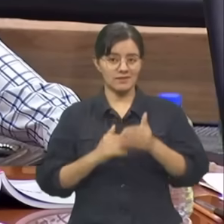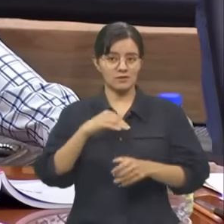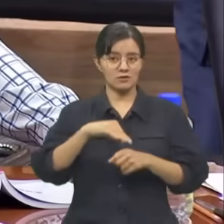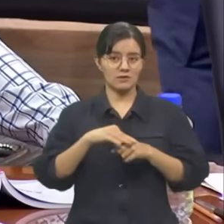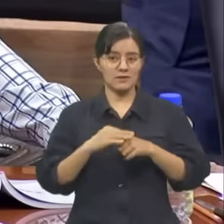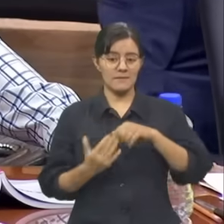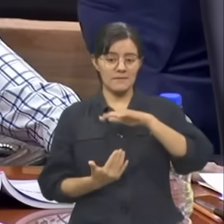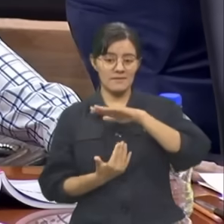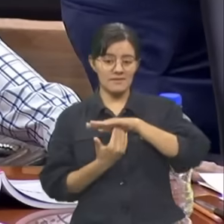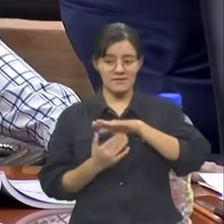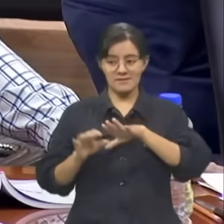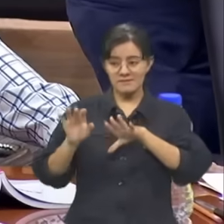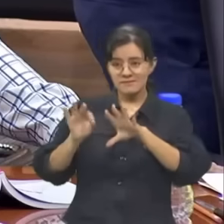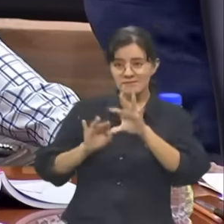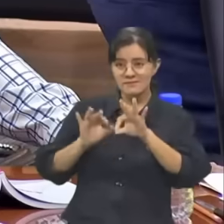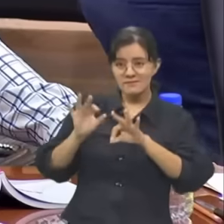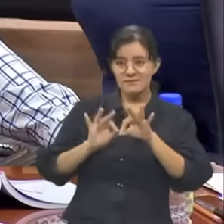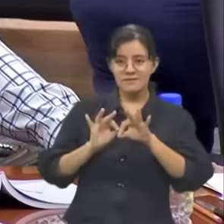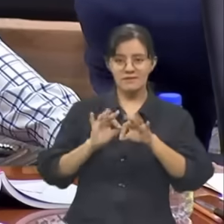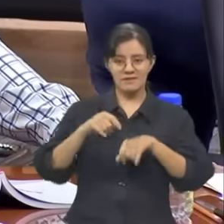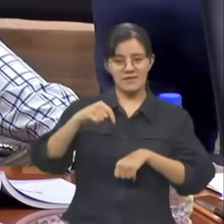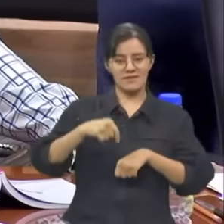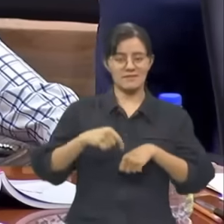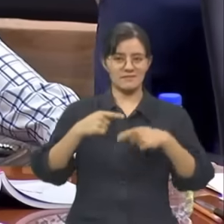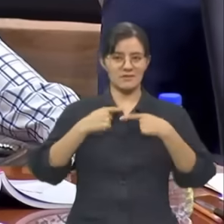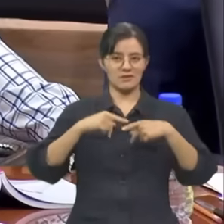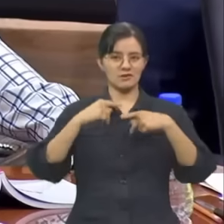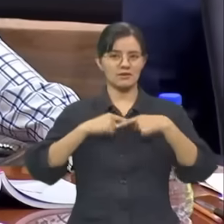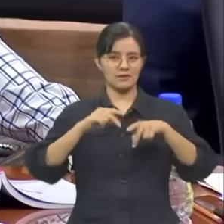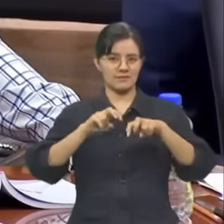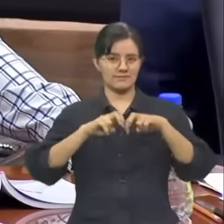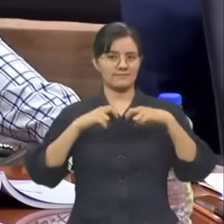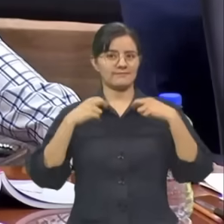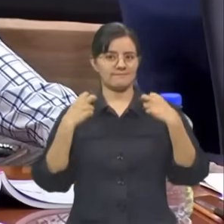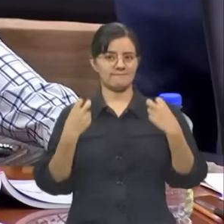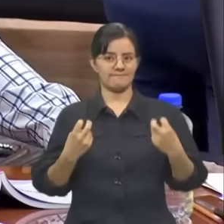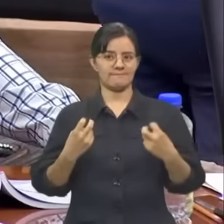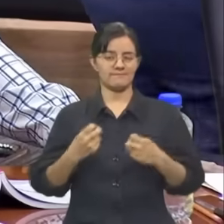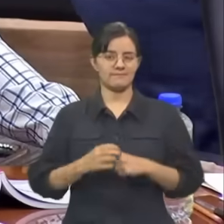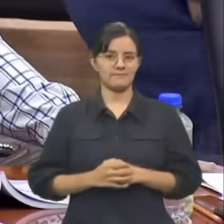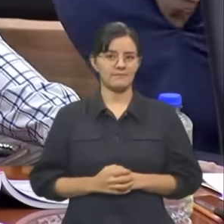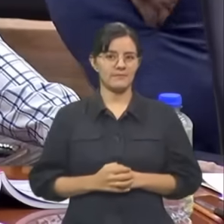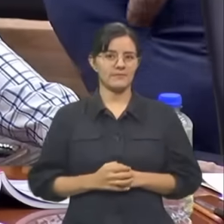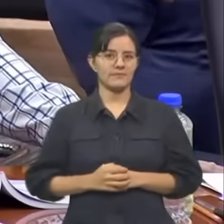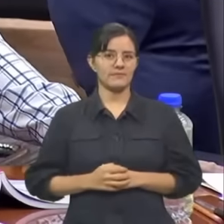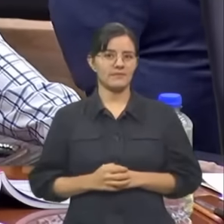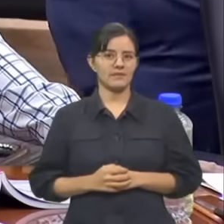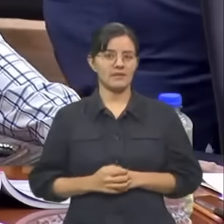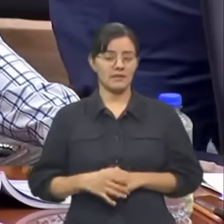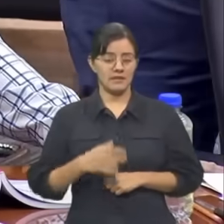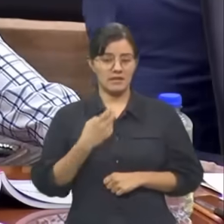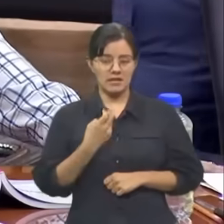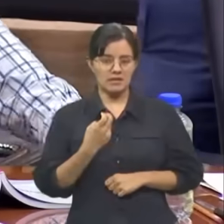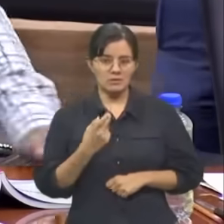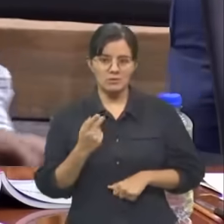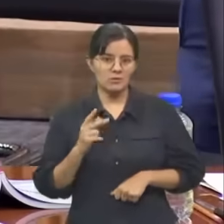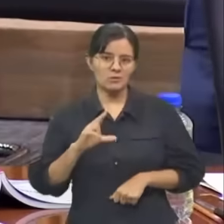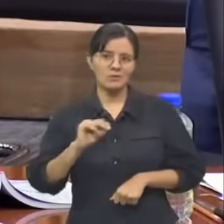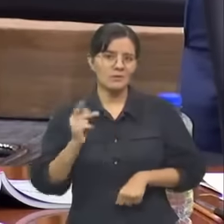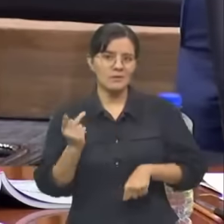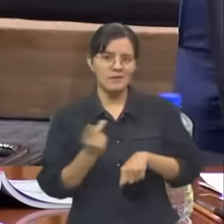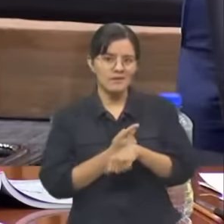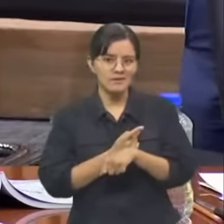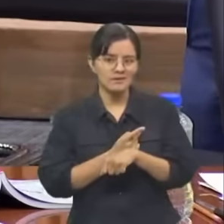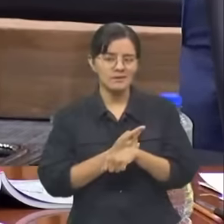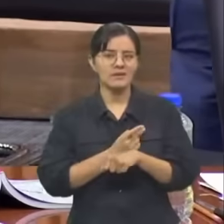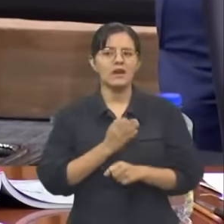la mesa que está aquí sentada eso no sucedió y Hoy estamos